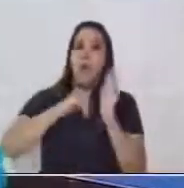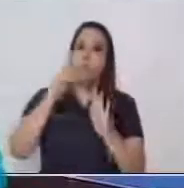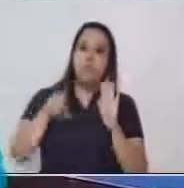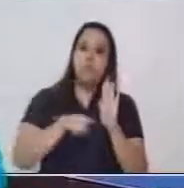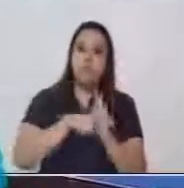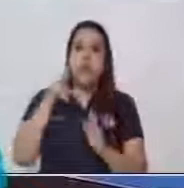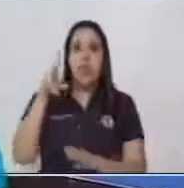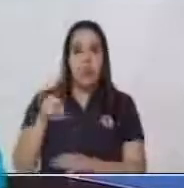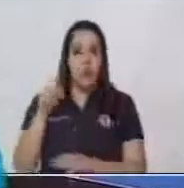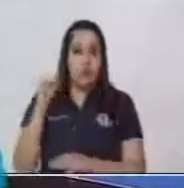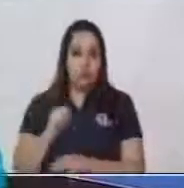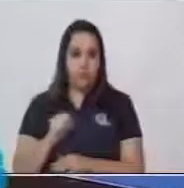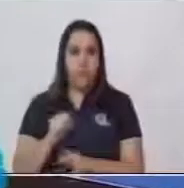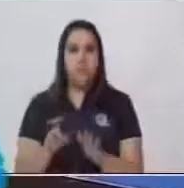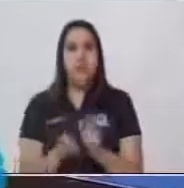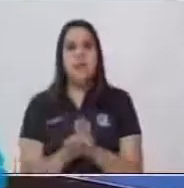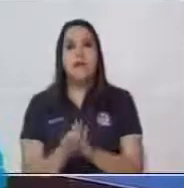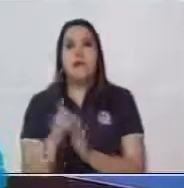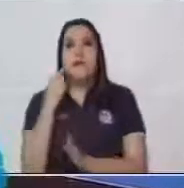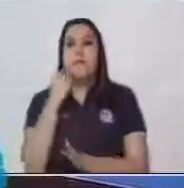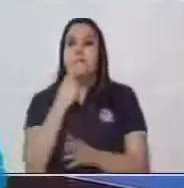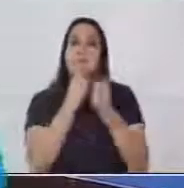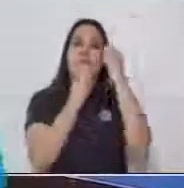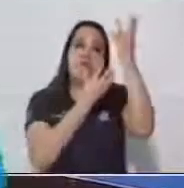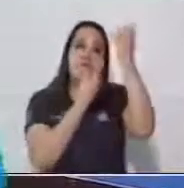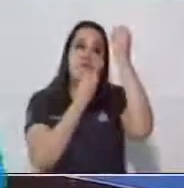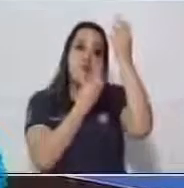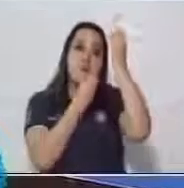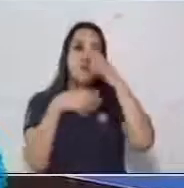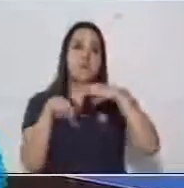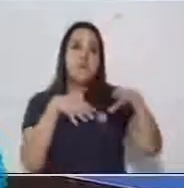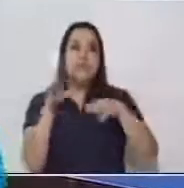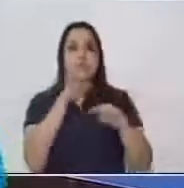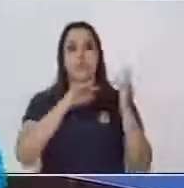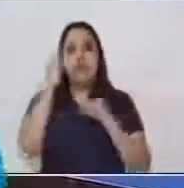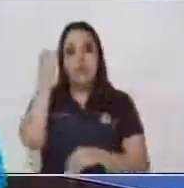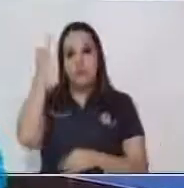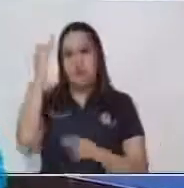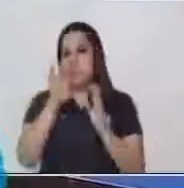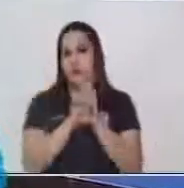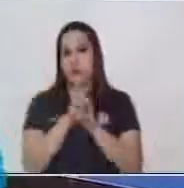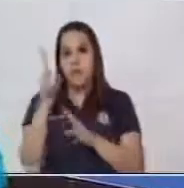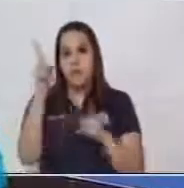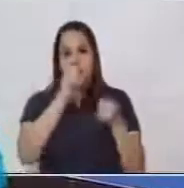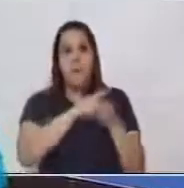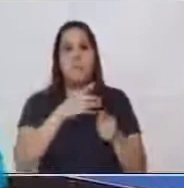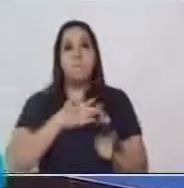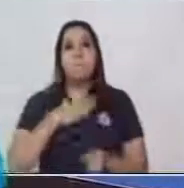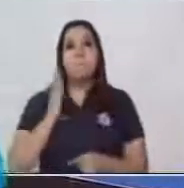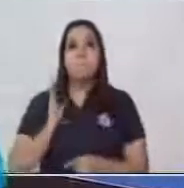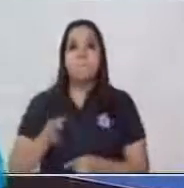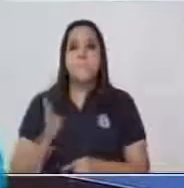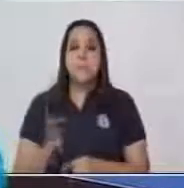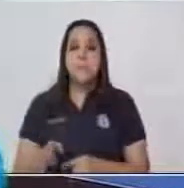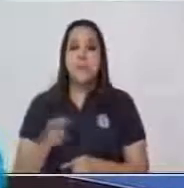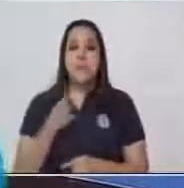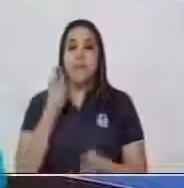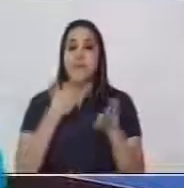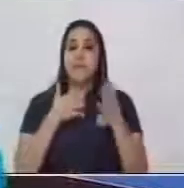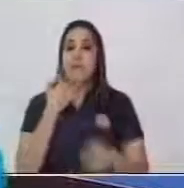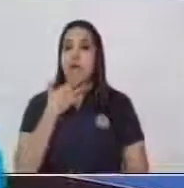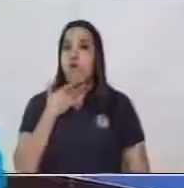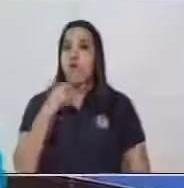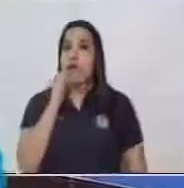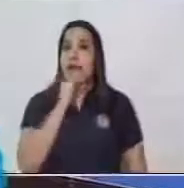estas oraciones es informar sobre hechos e ideas. Por ejemplo, mi perro es de color café.